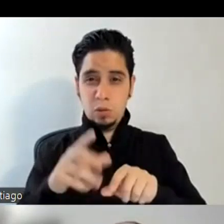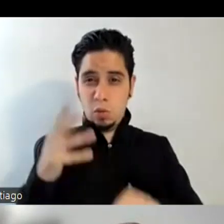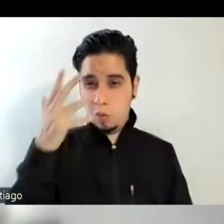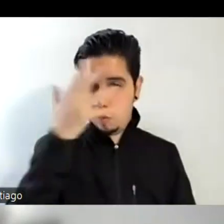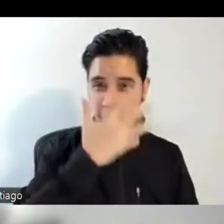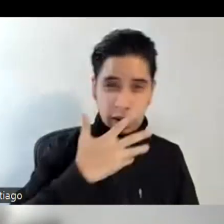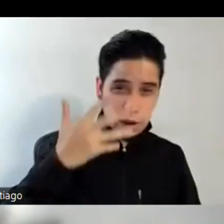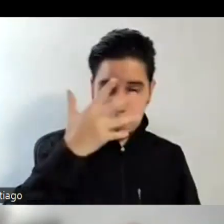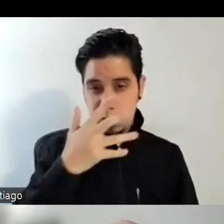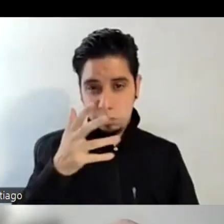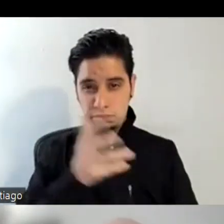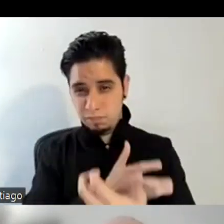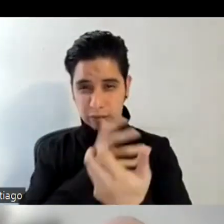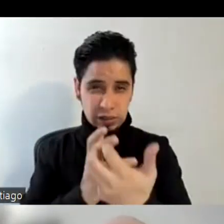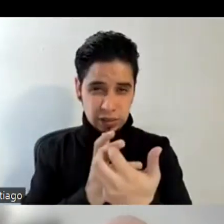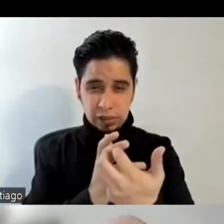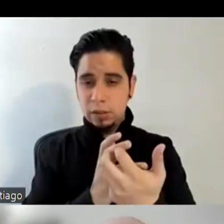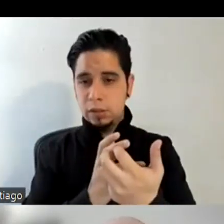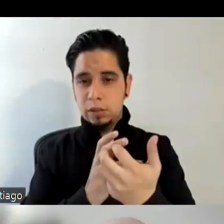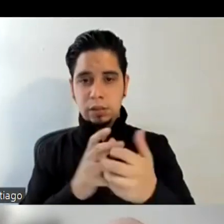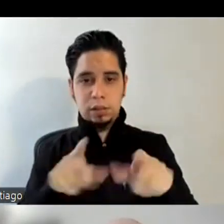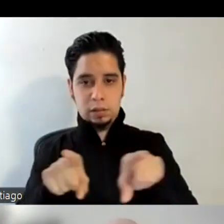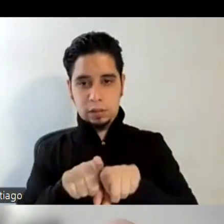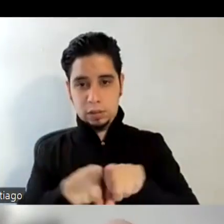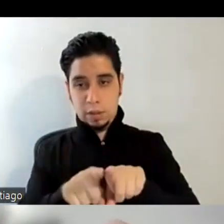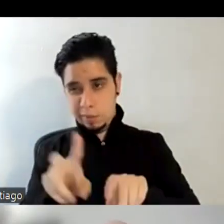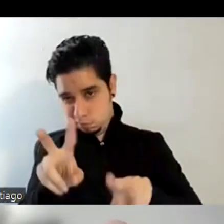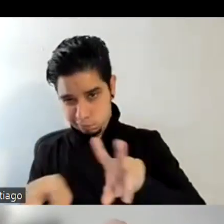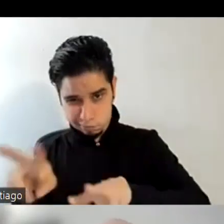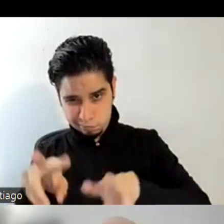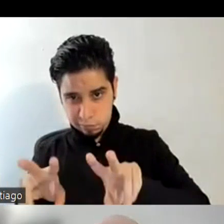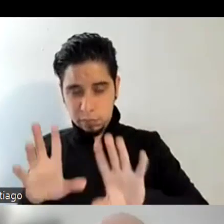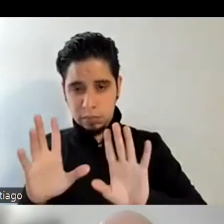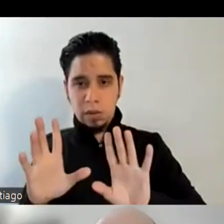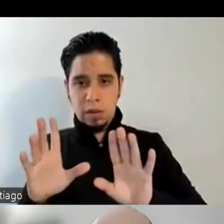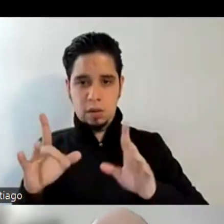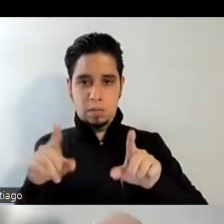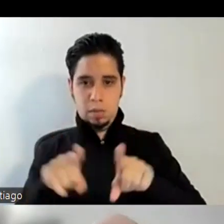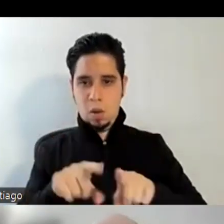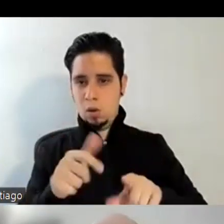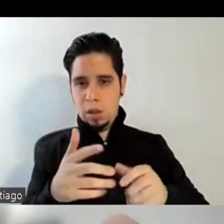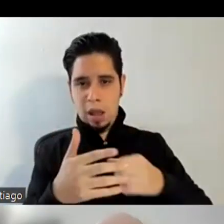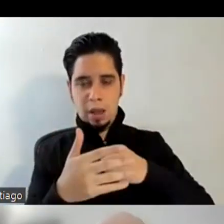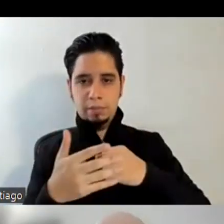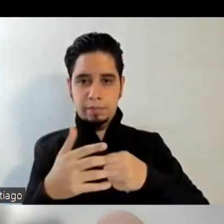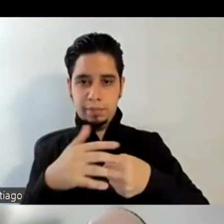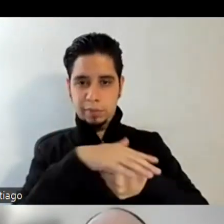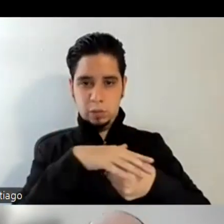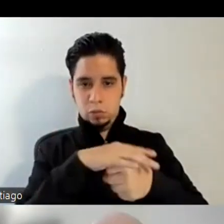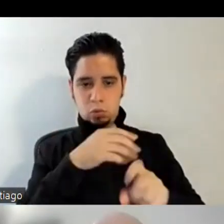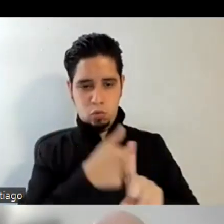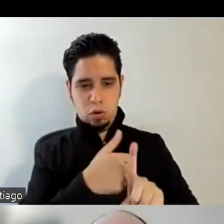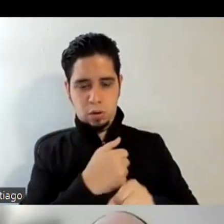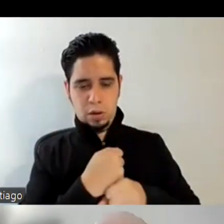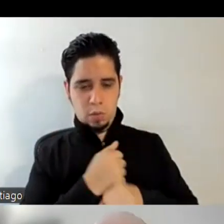el personaje, o sea, estás expuesto a una merced de... Mientras que eso les digo yo, mientras que hay otras áreas donde tú generas tu propio trabajo.